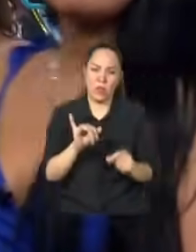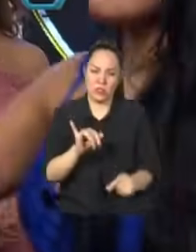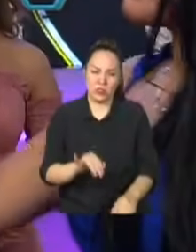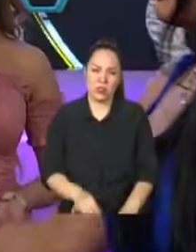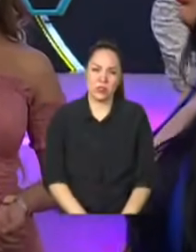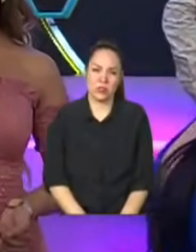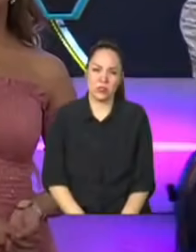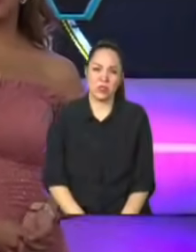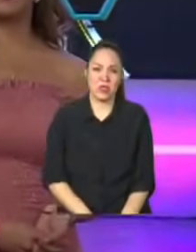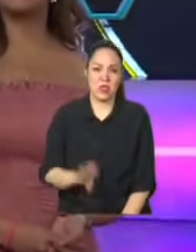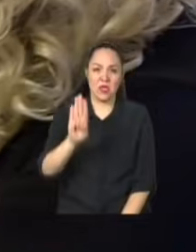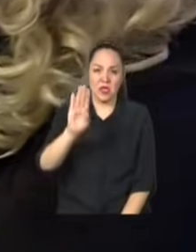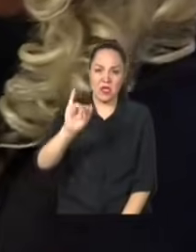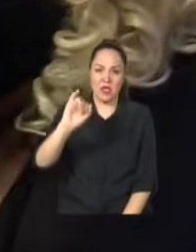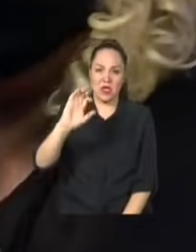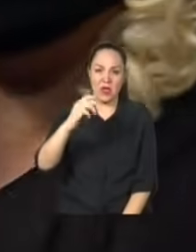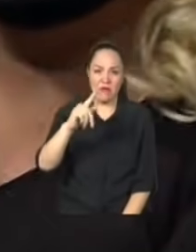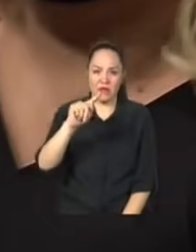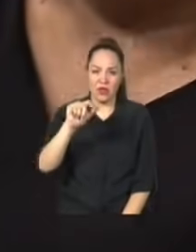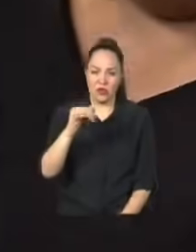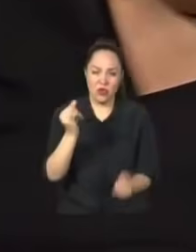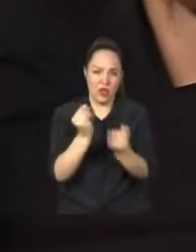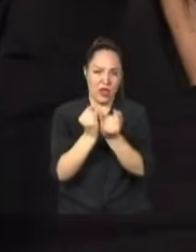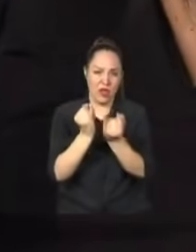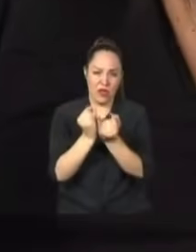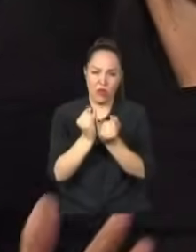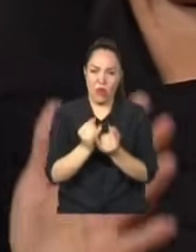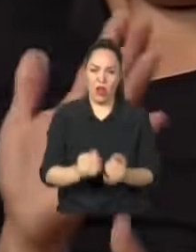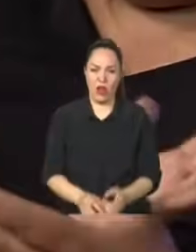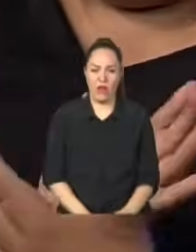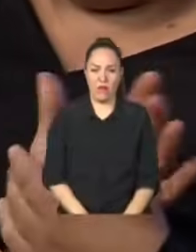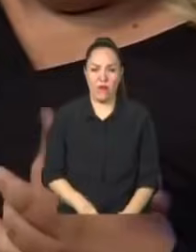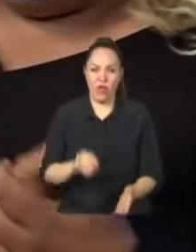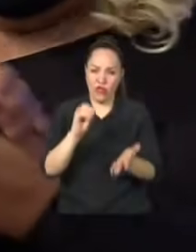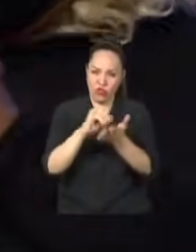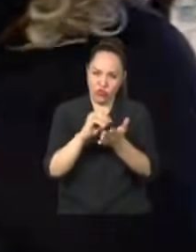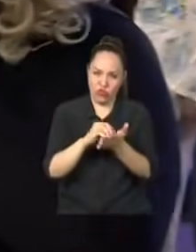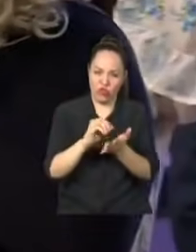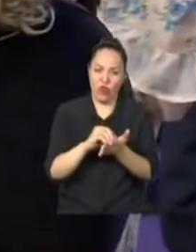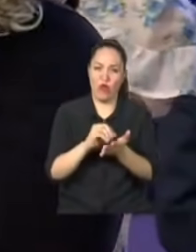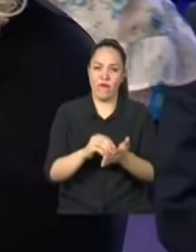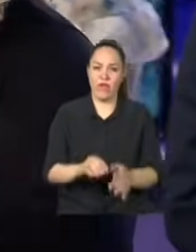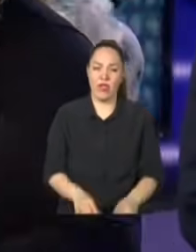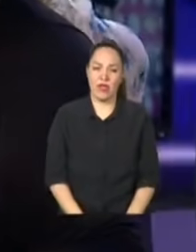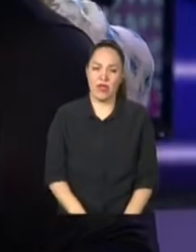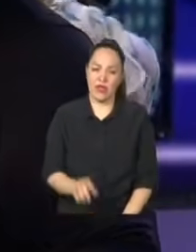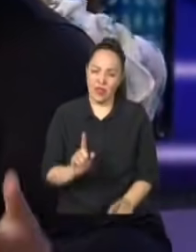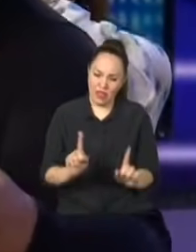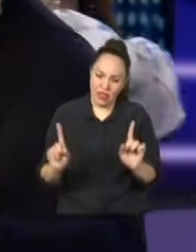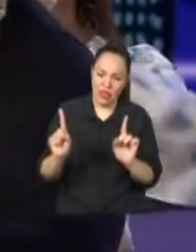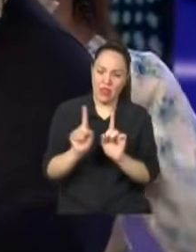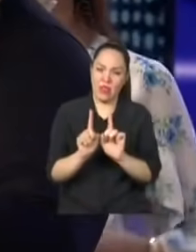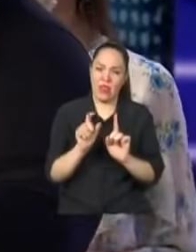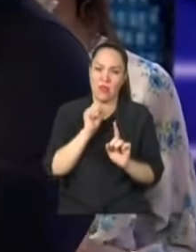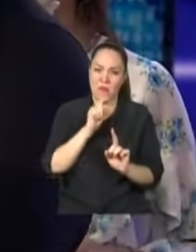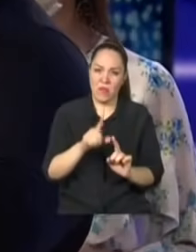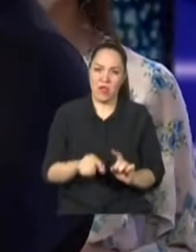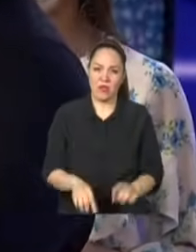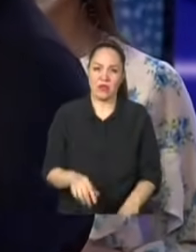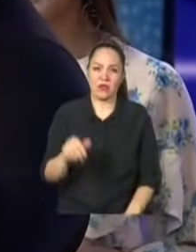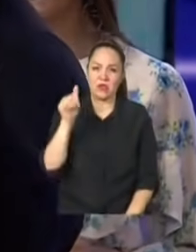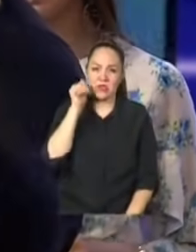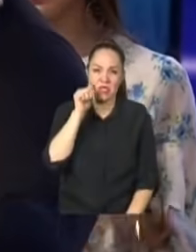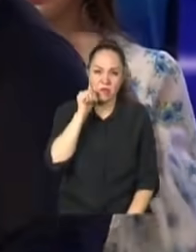Todavía la bichota... ¿Qué más? La bichota todavía causa sensación a los hombres. ¿Sí? Hasta ahorita a mí no,